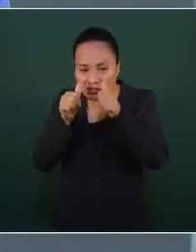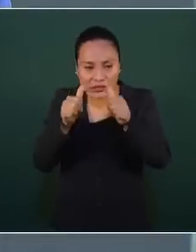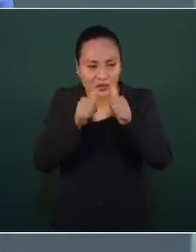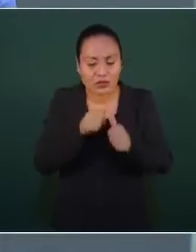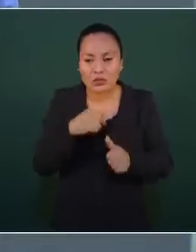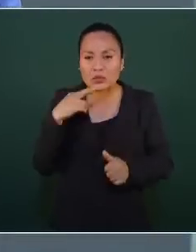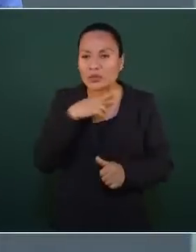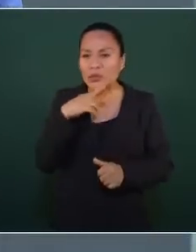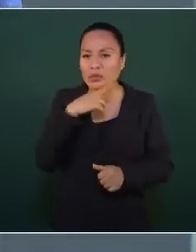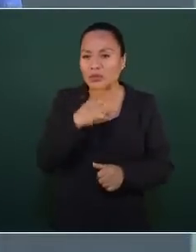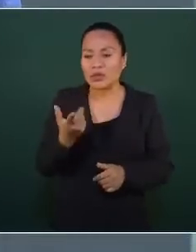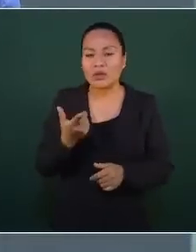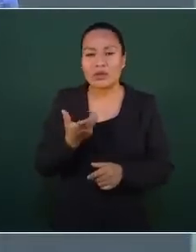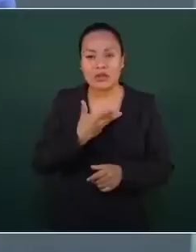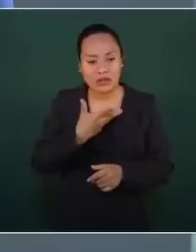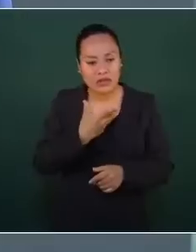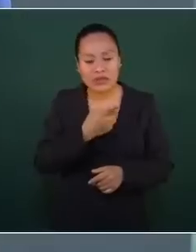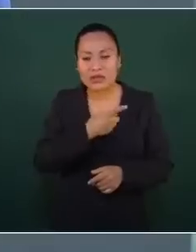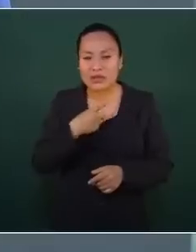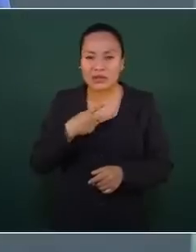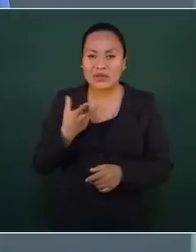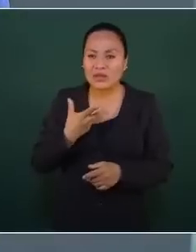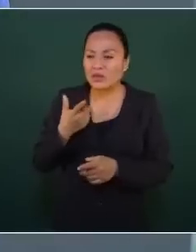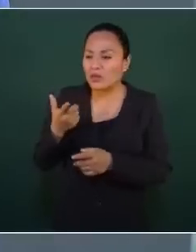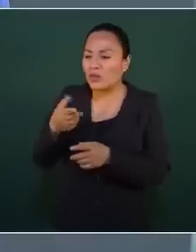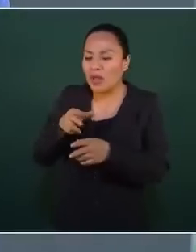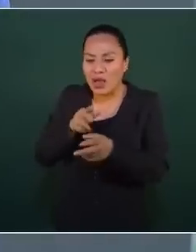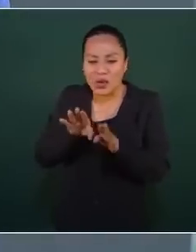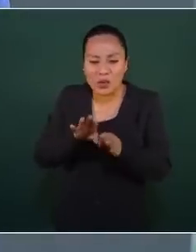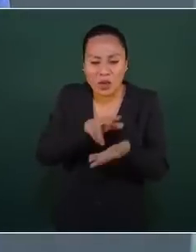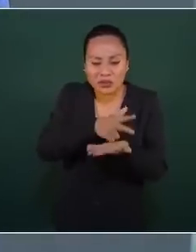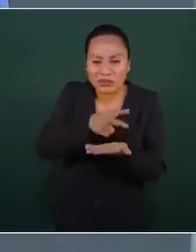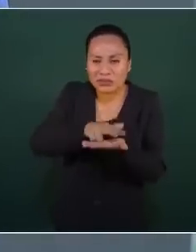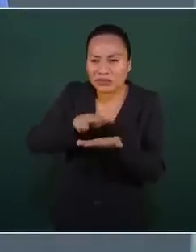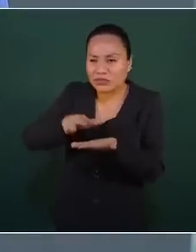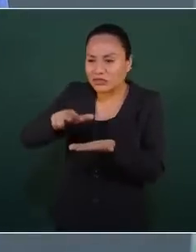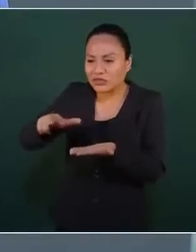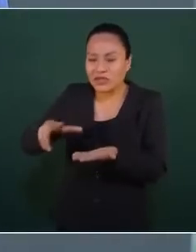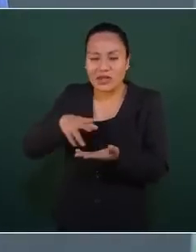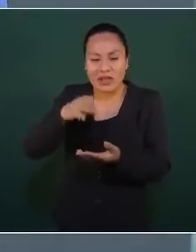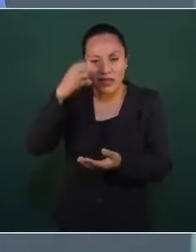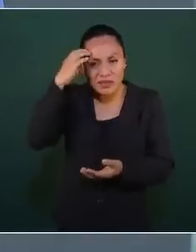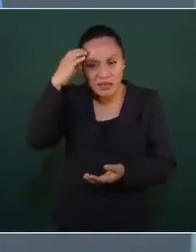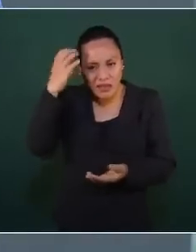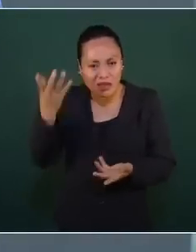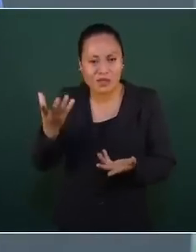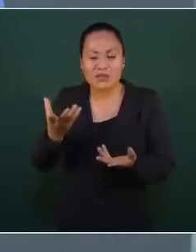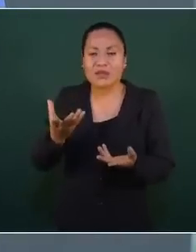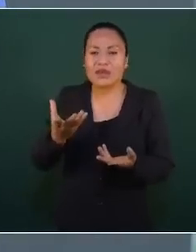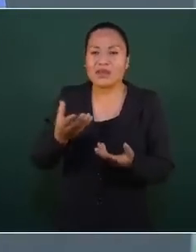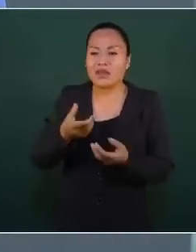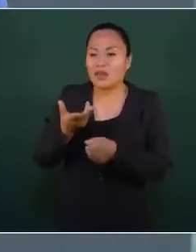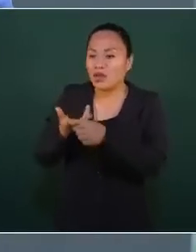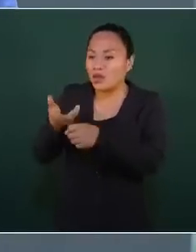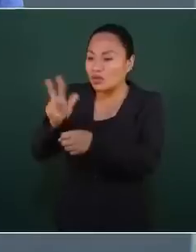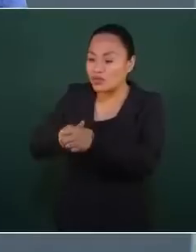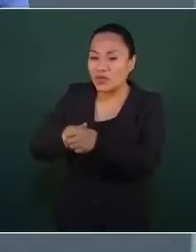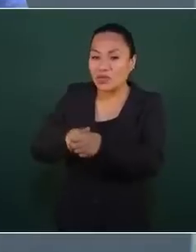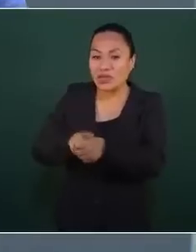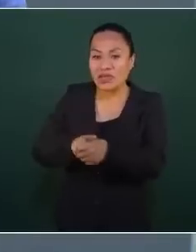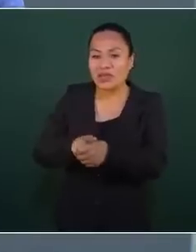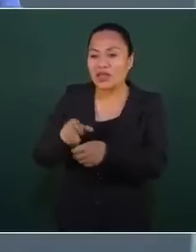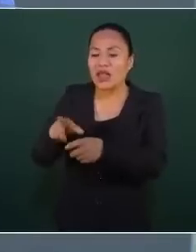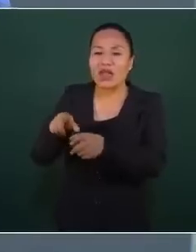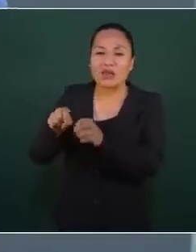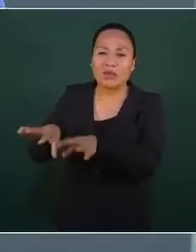que tuvieran una cama. Terminamos hospitales que nos dejaron inconclusos aquí en Oaxaca y en